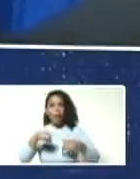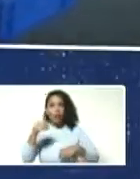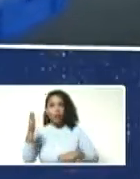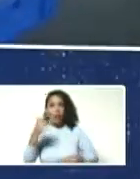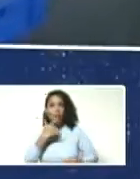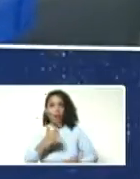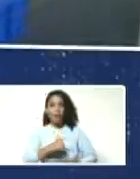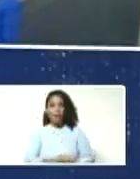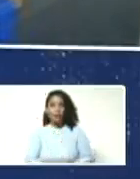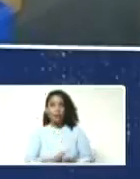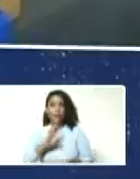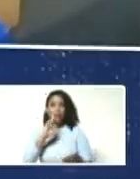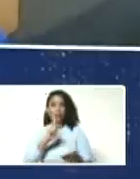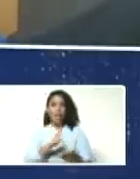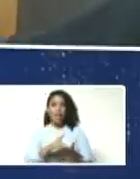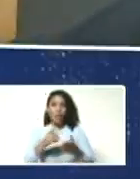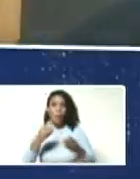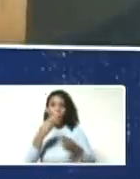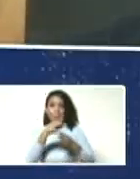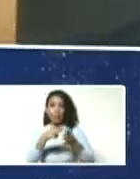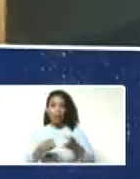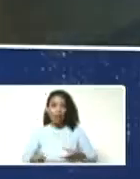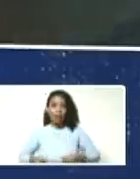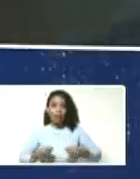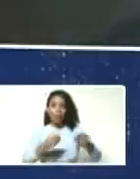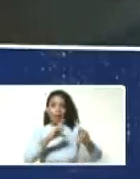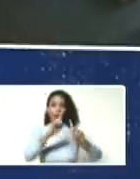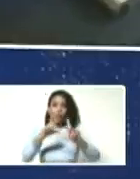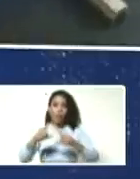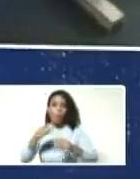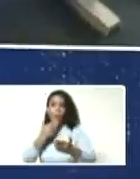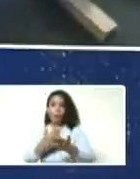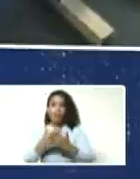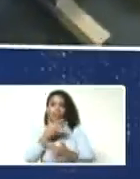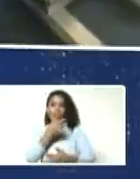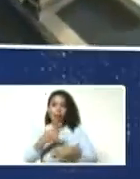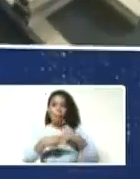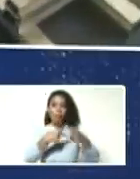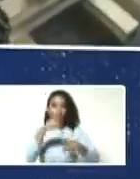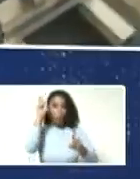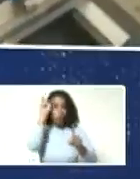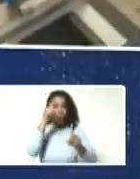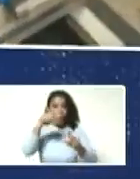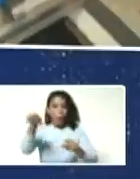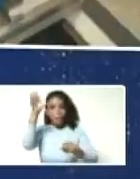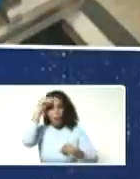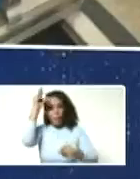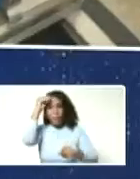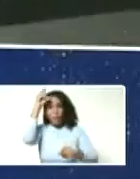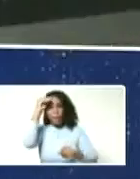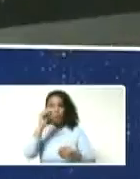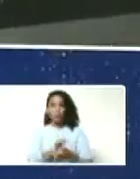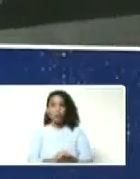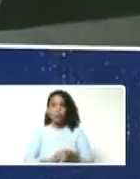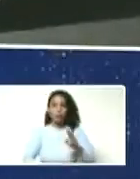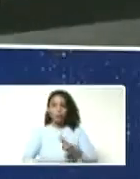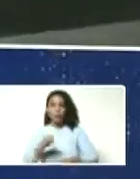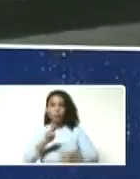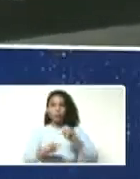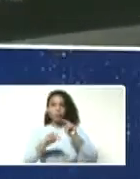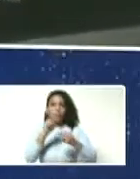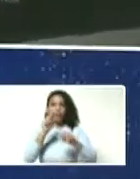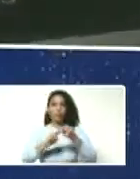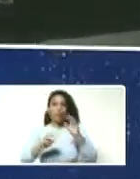dijo, llegando a la dotación para los laboratorios que nos permitan facilitar los procesos de enseñanza y aprendizaje y construyendo la didáctica